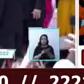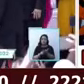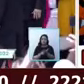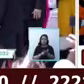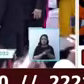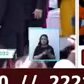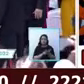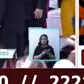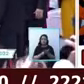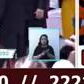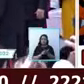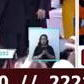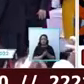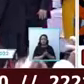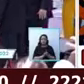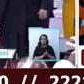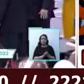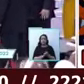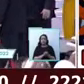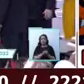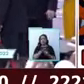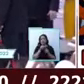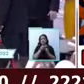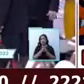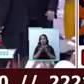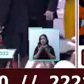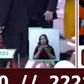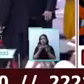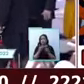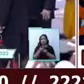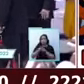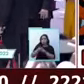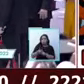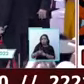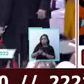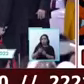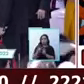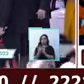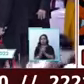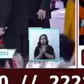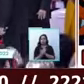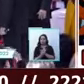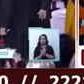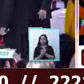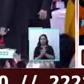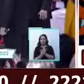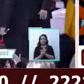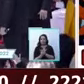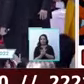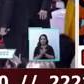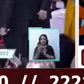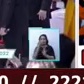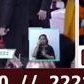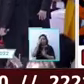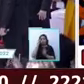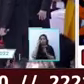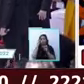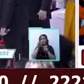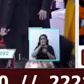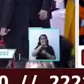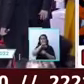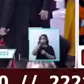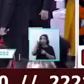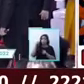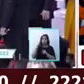¿verdad? Sí. Eso es lo que tiene que hacer Salvador, solo repetir lo que le dicen los cachurecos. Gracias, Carlito. Saludamos